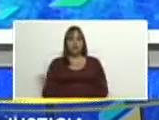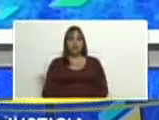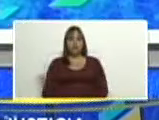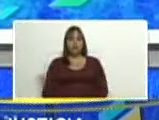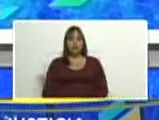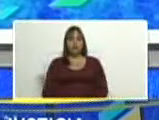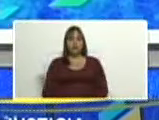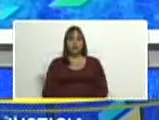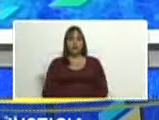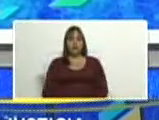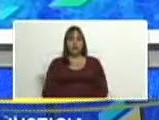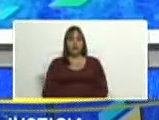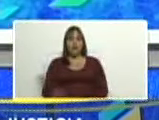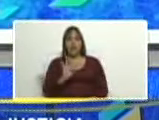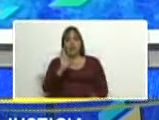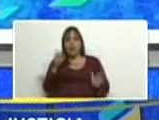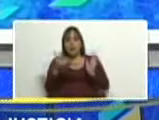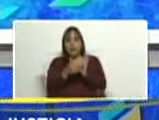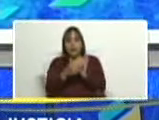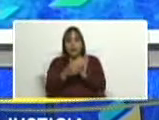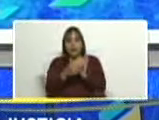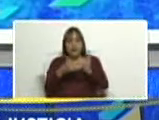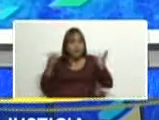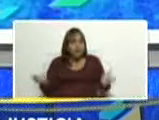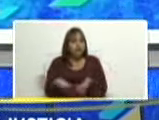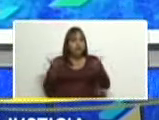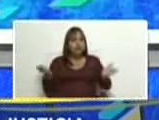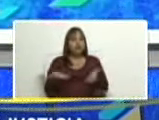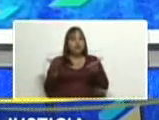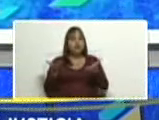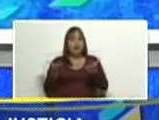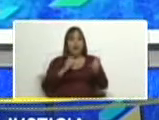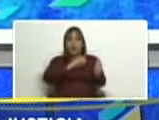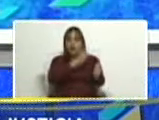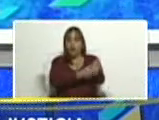y 3.000 reempoderadas, como dice aquí la compatriota.